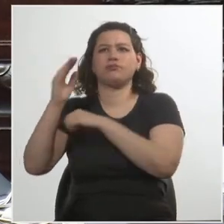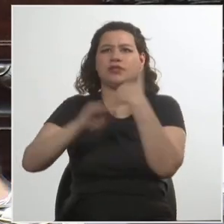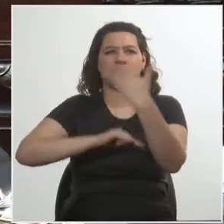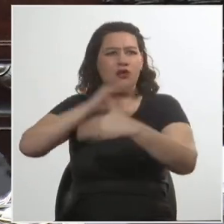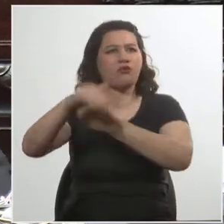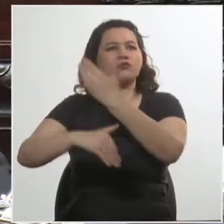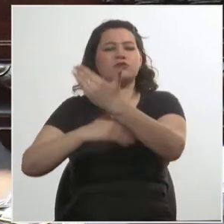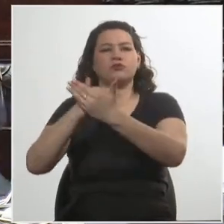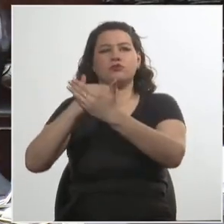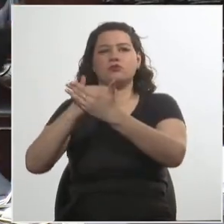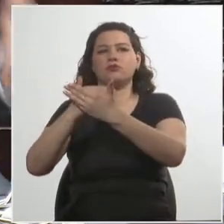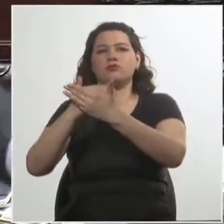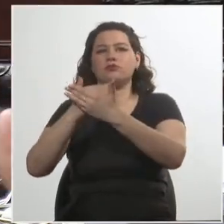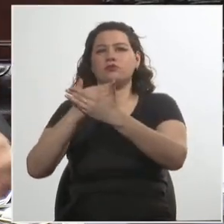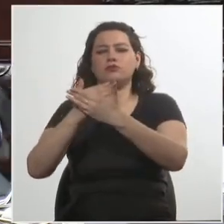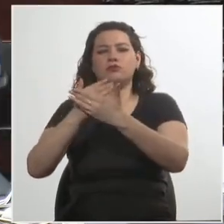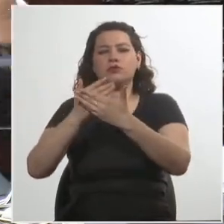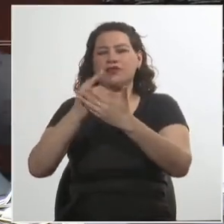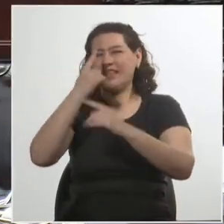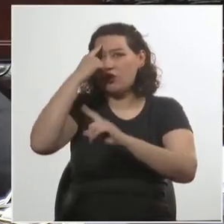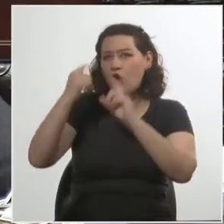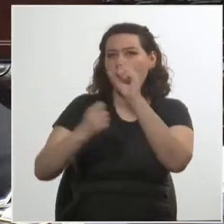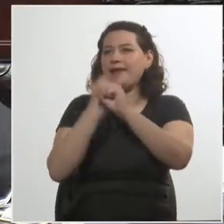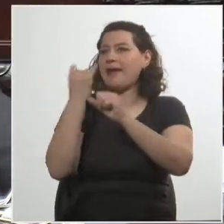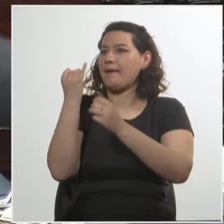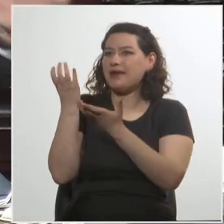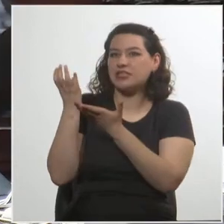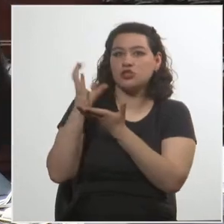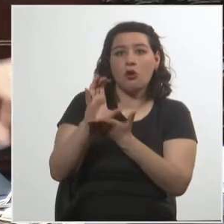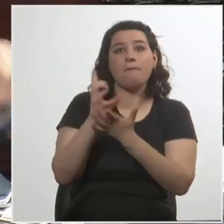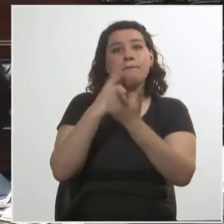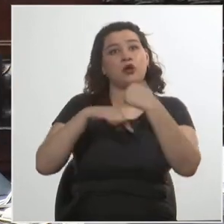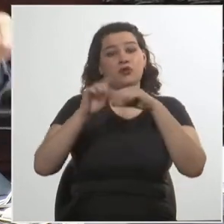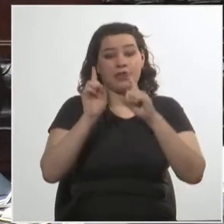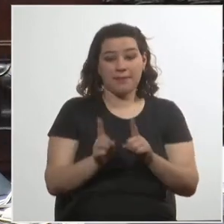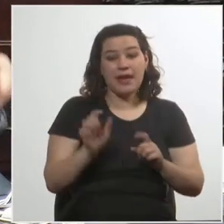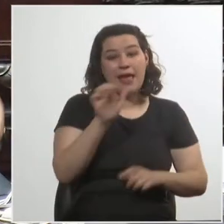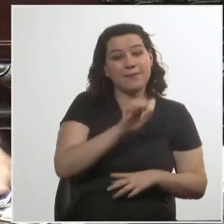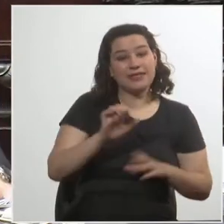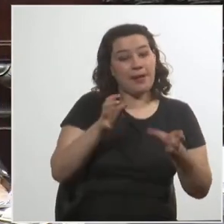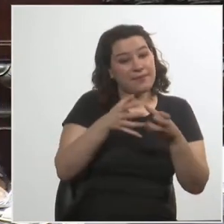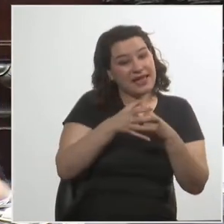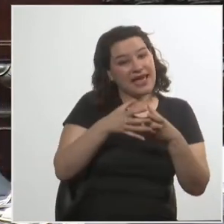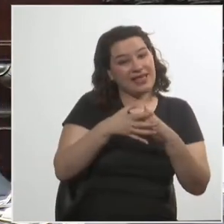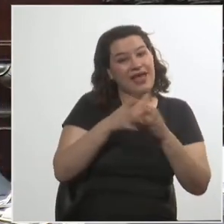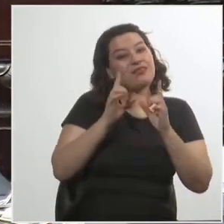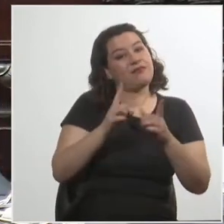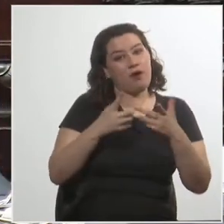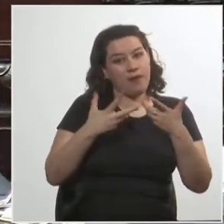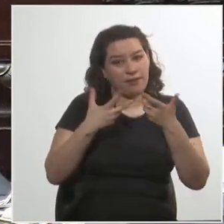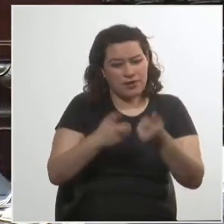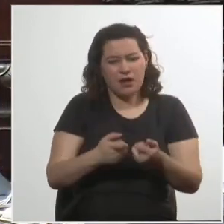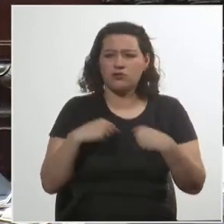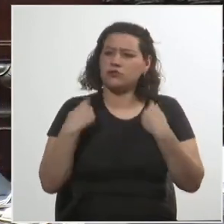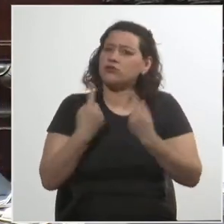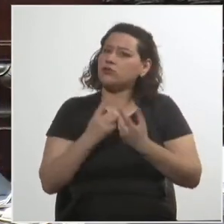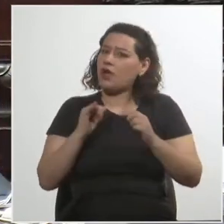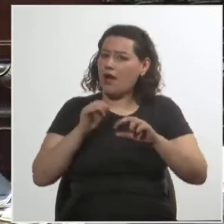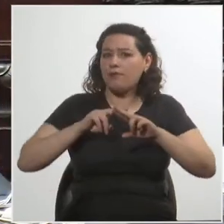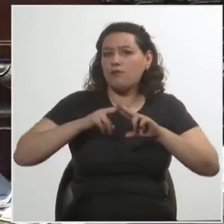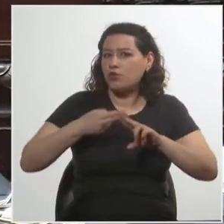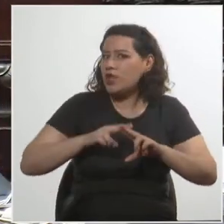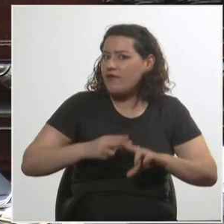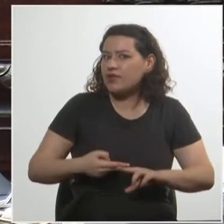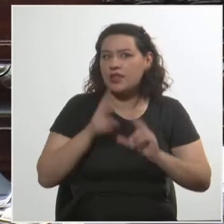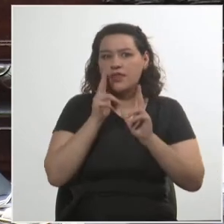desarrollo de aporte y tecnología de inversión pero también las pymes lácteas que hemos insistido en este mismo